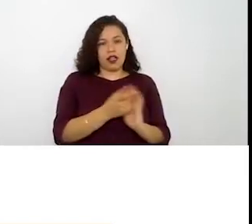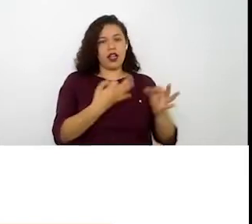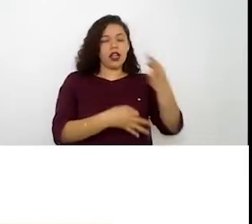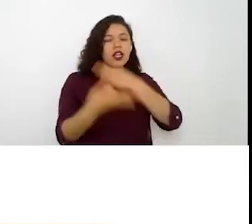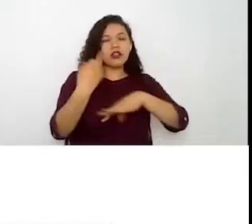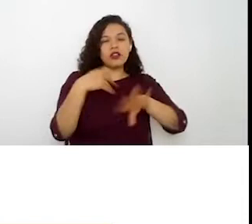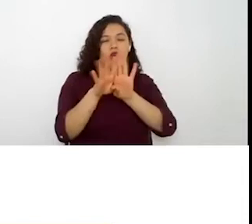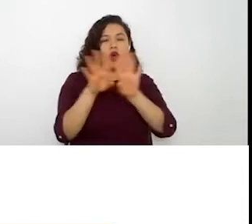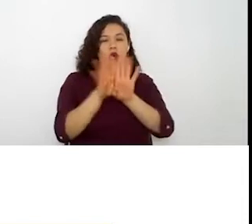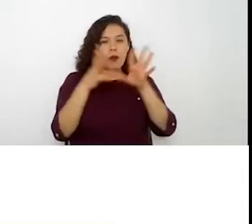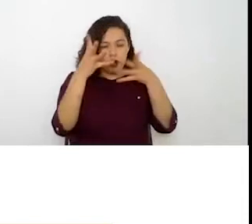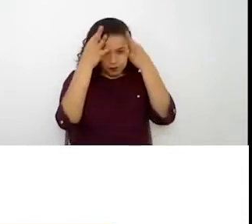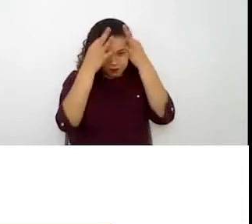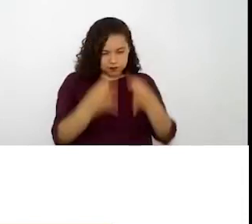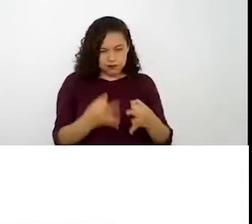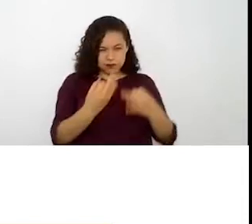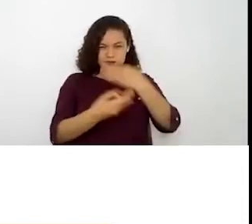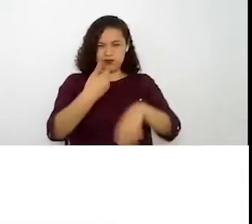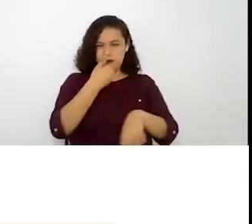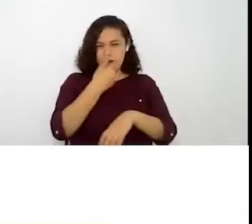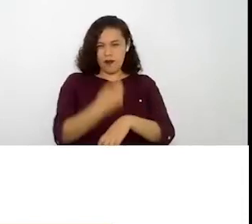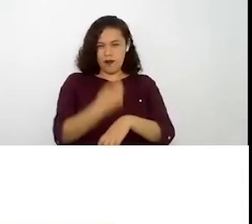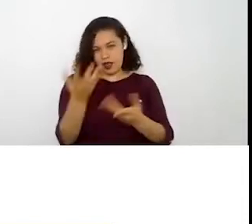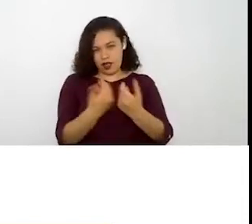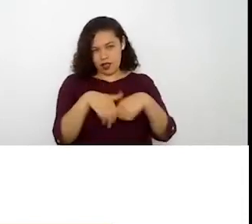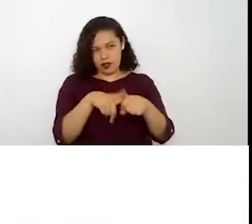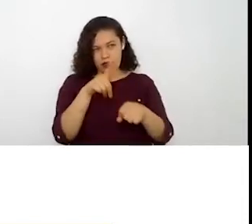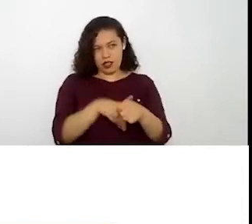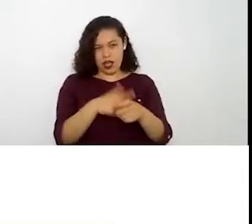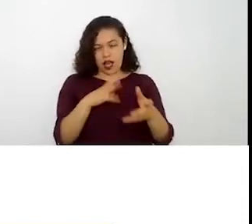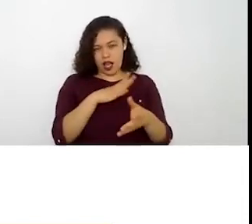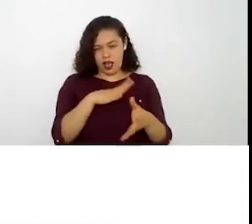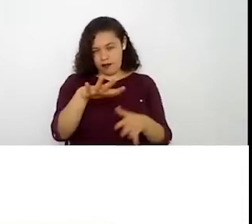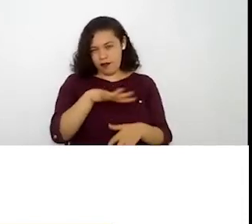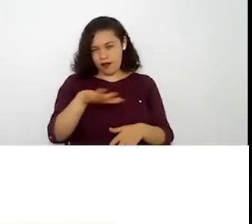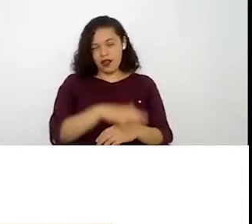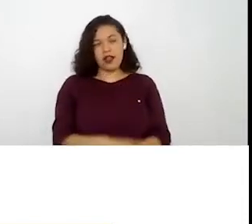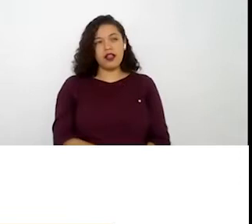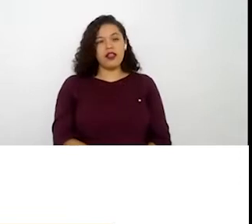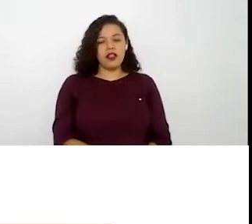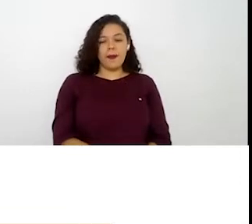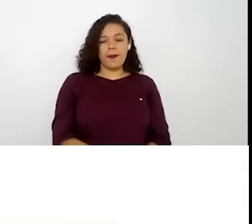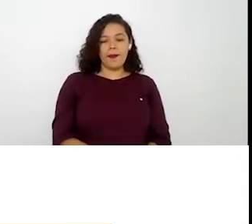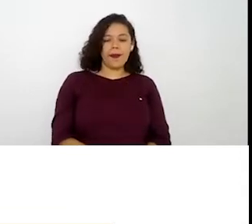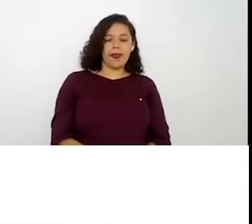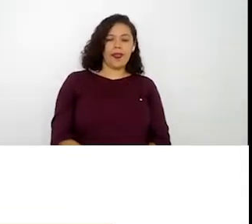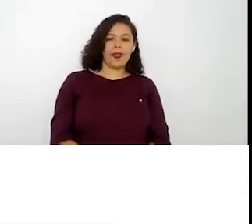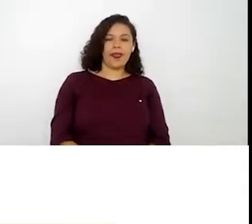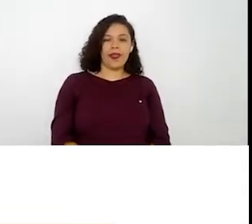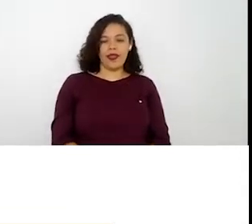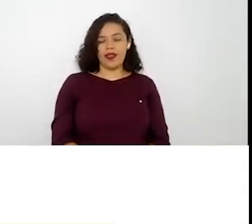tome cuerpo para para nosotros en esta parte social aquí lo que